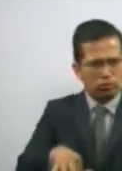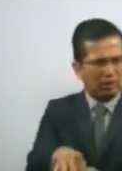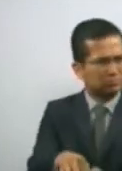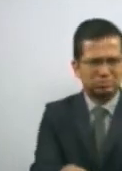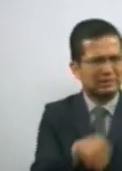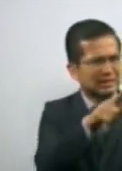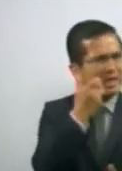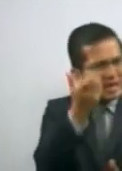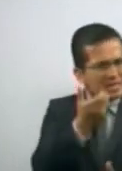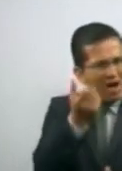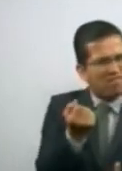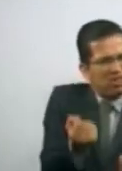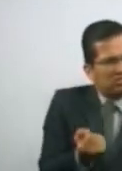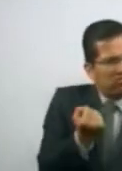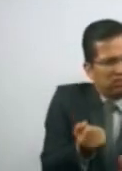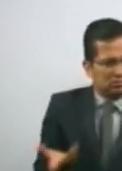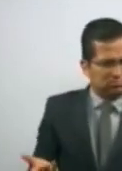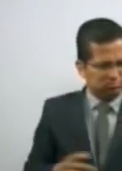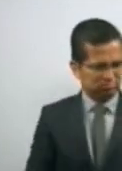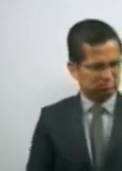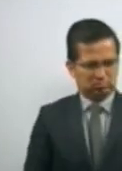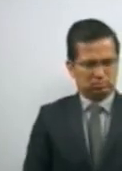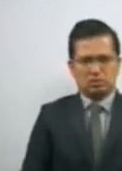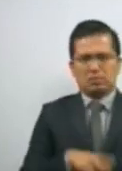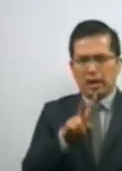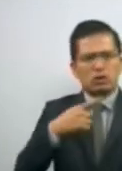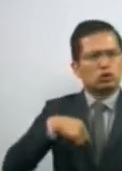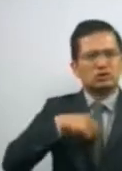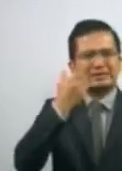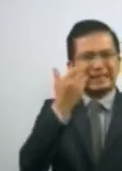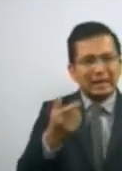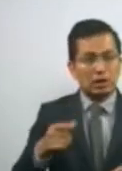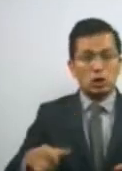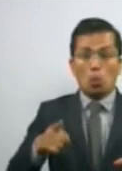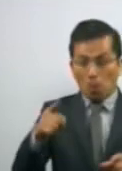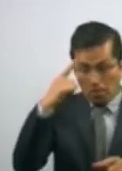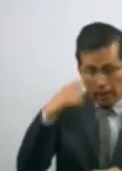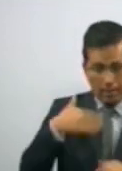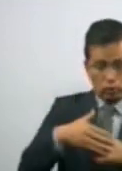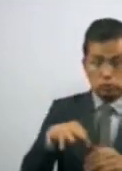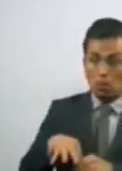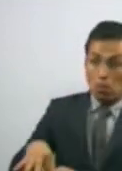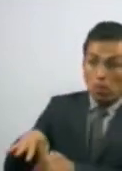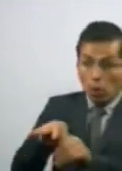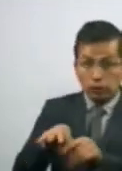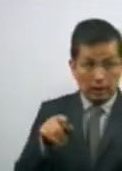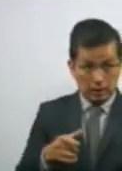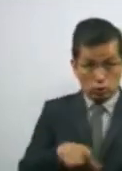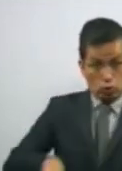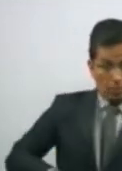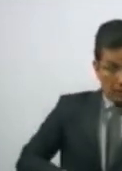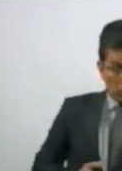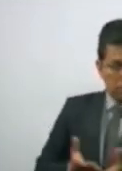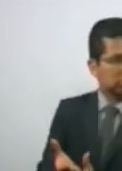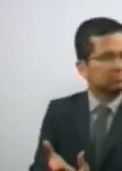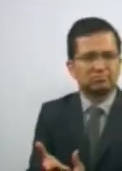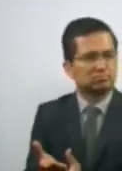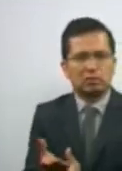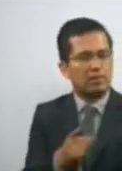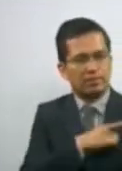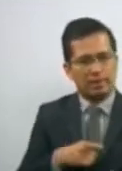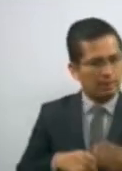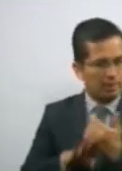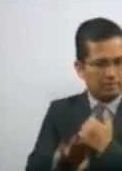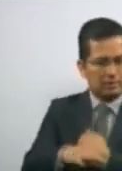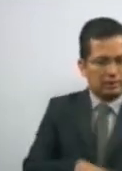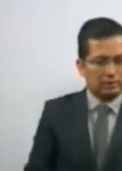a cabo una elección sin la intromisión del gobierno, del poder ejecutivo de la nación. Desde ahí es de donde está, desde